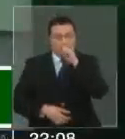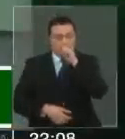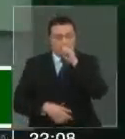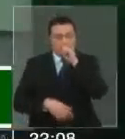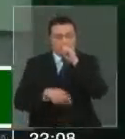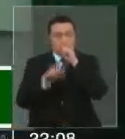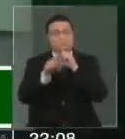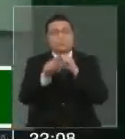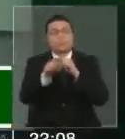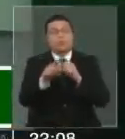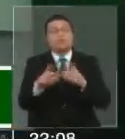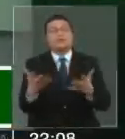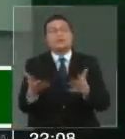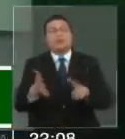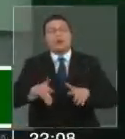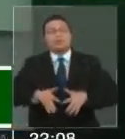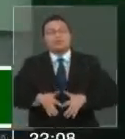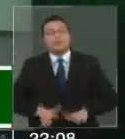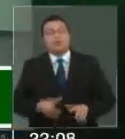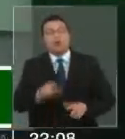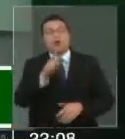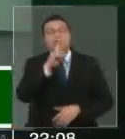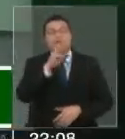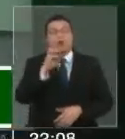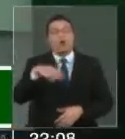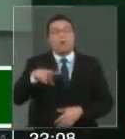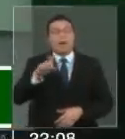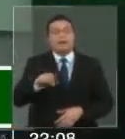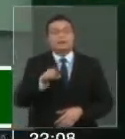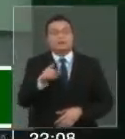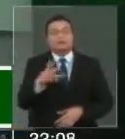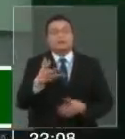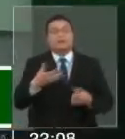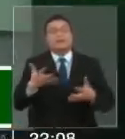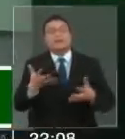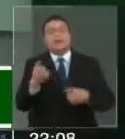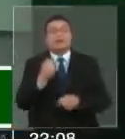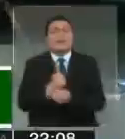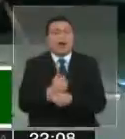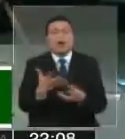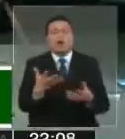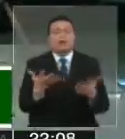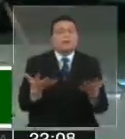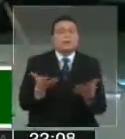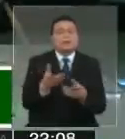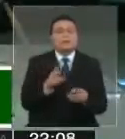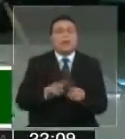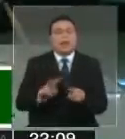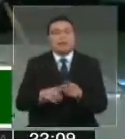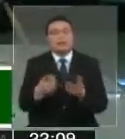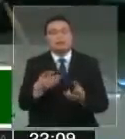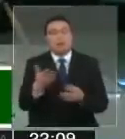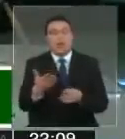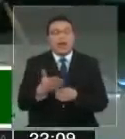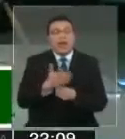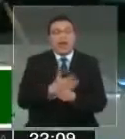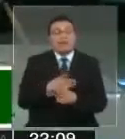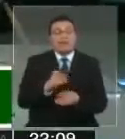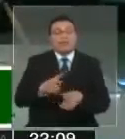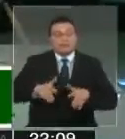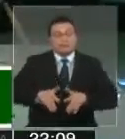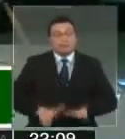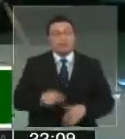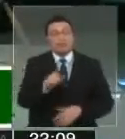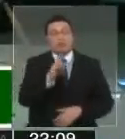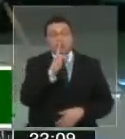tú cuando nace Tomás? ¿Qué edad tenías? ¿En qué estabas laboralmente, emocionalmente? ¿Quién eras tú antes de que